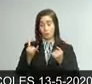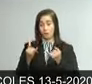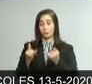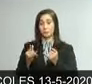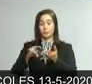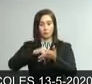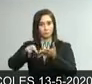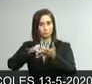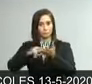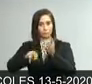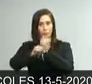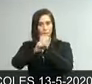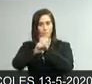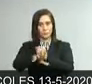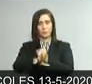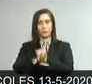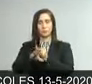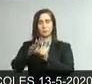boletín número 55.